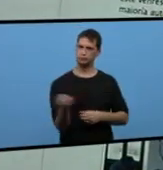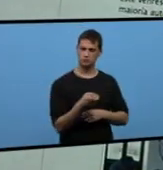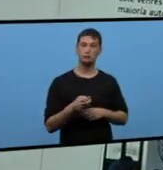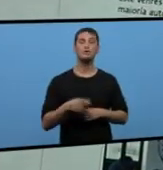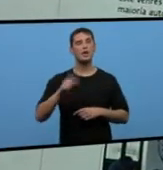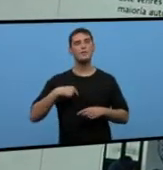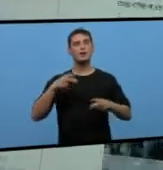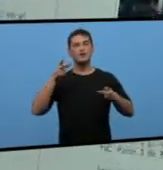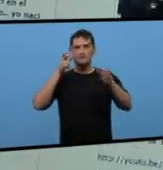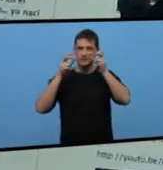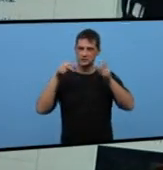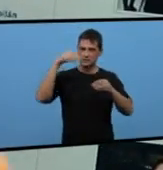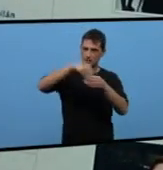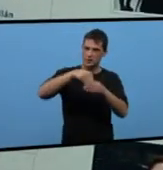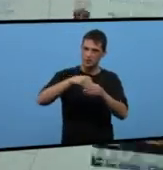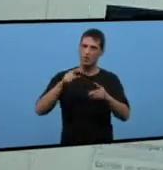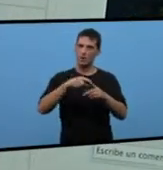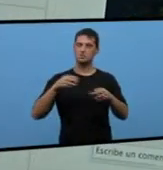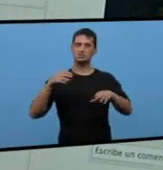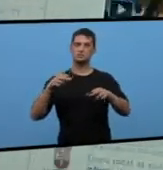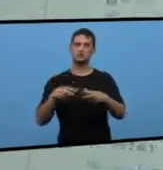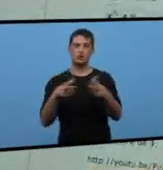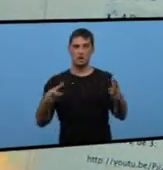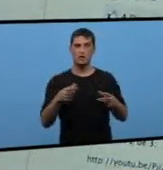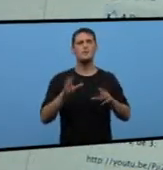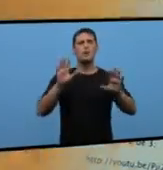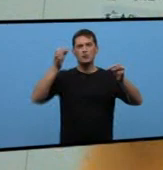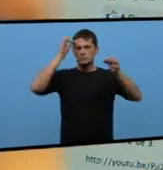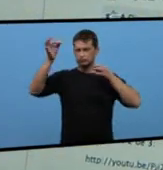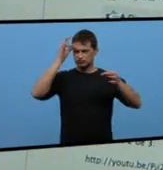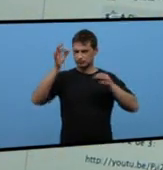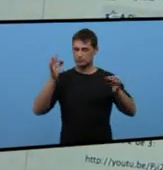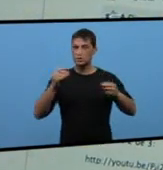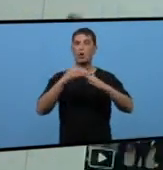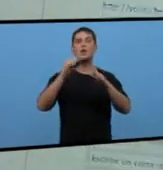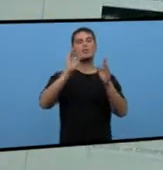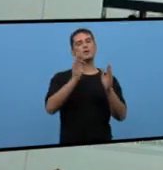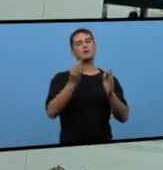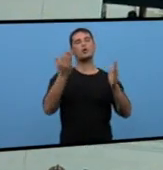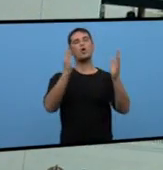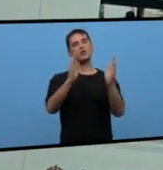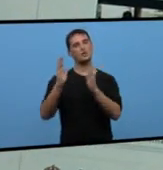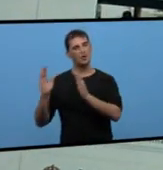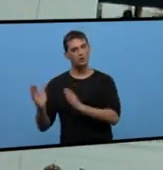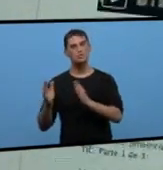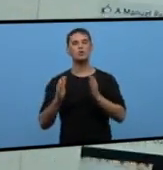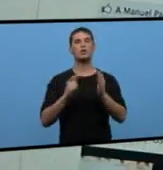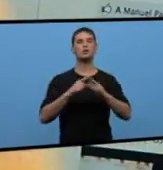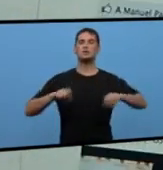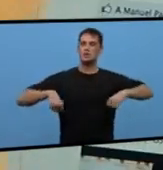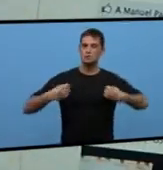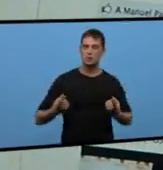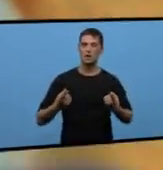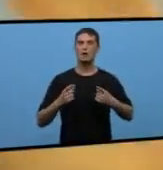tener visibilidade allí, pero sempre con estes matices que comentamos, de unha forma moi ordenada, de unha forma